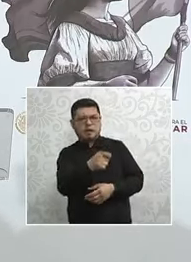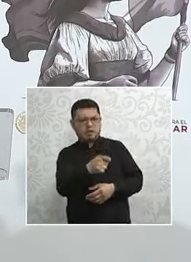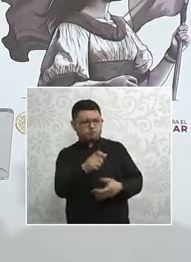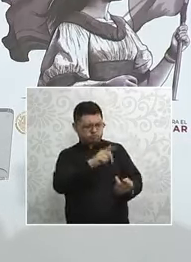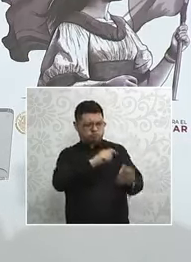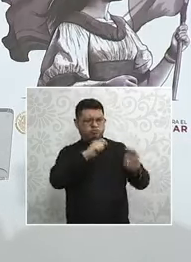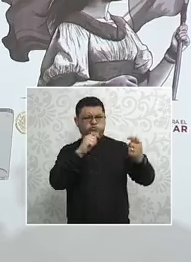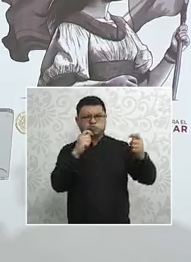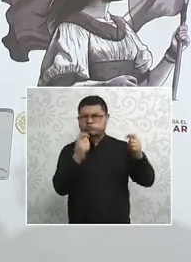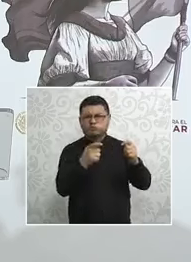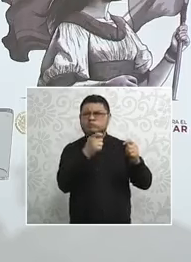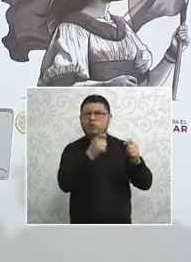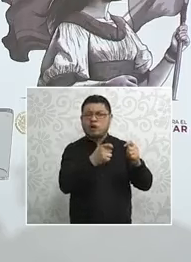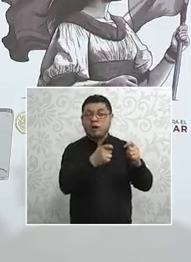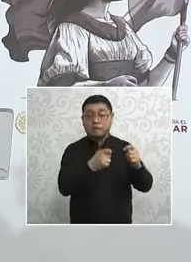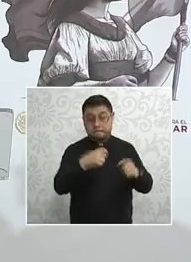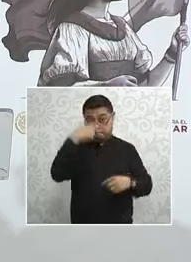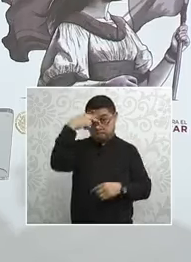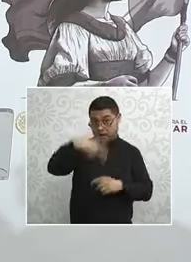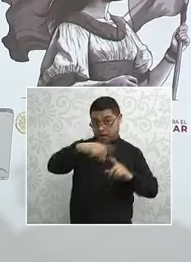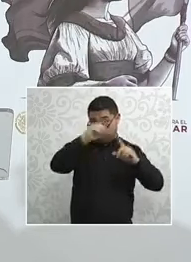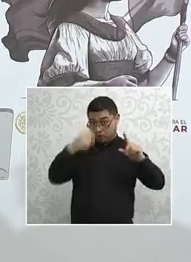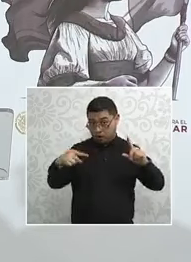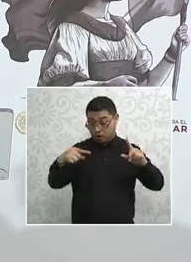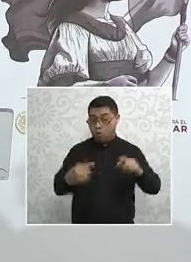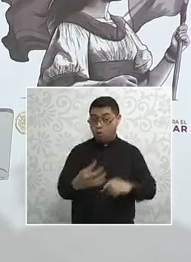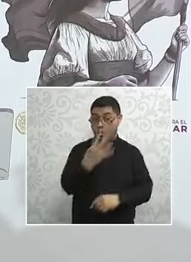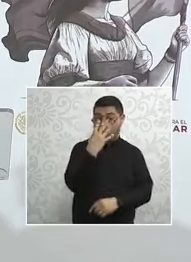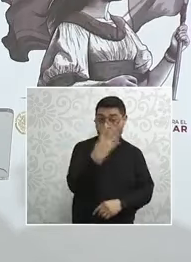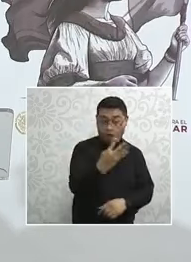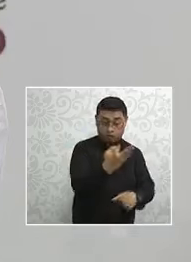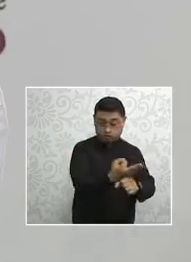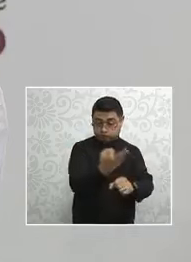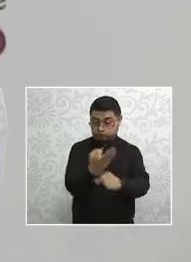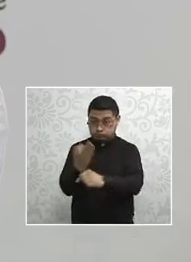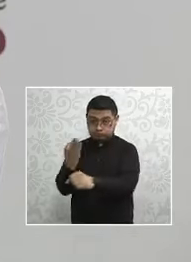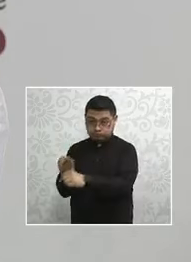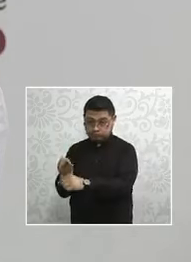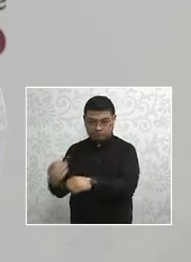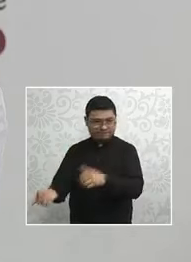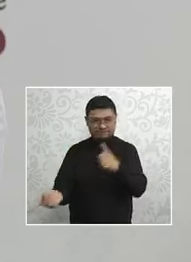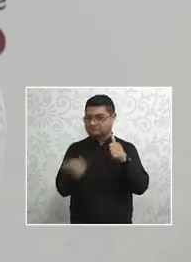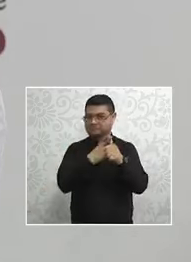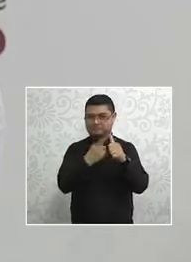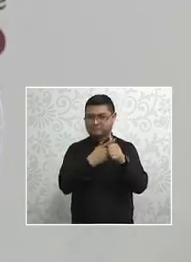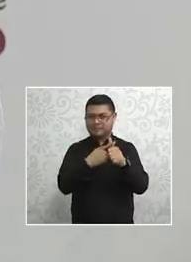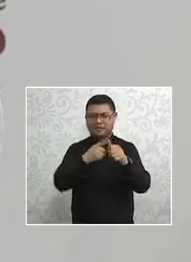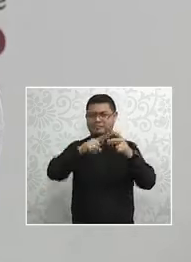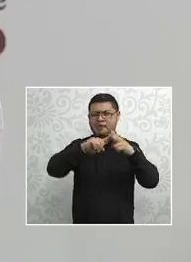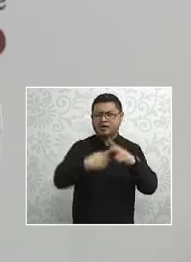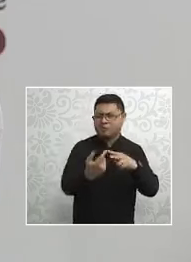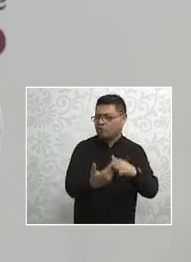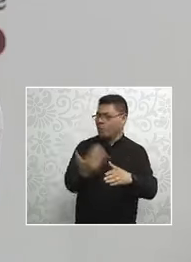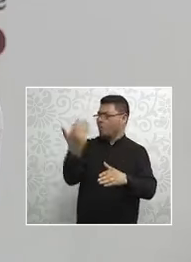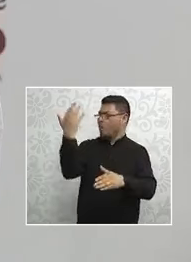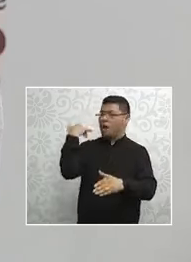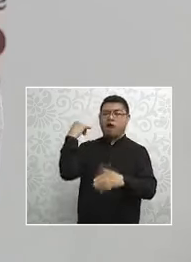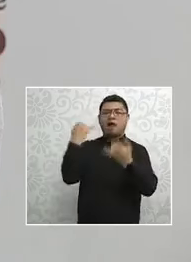tenido cuatro transformaciones la primera la independencia de